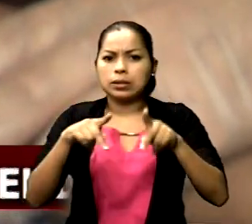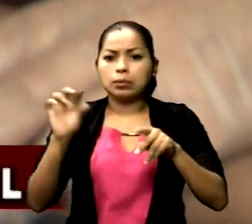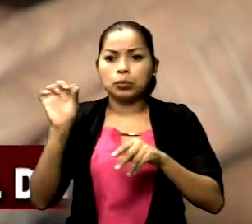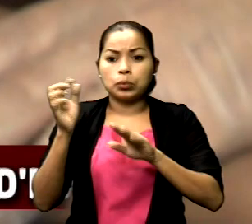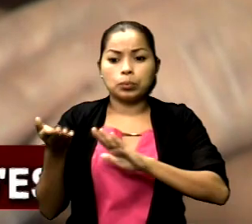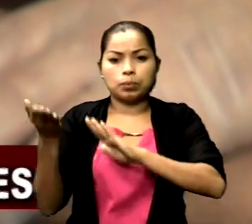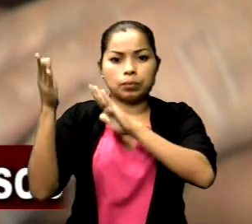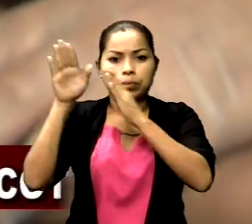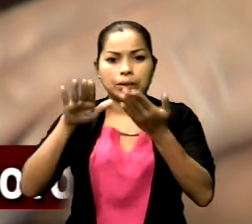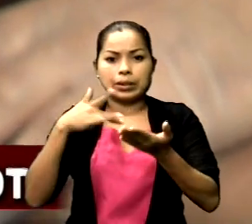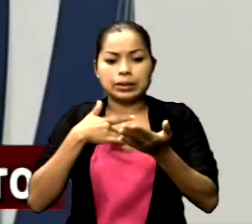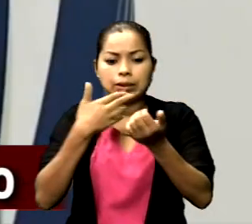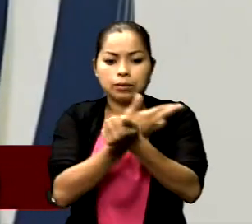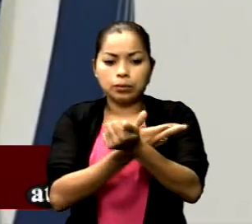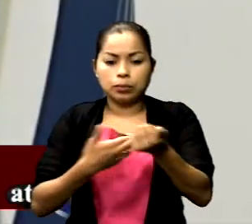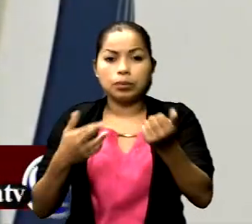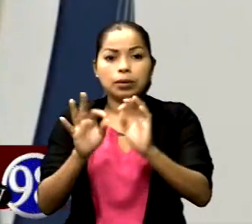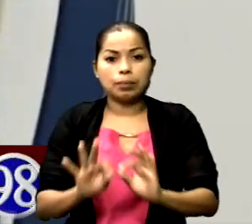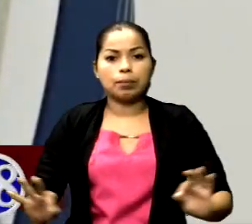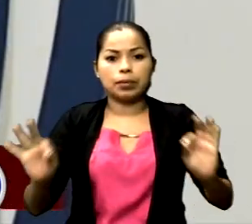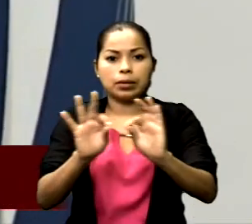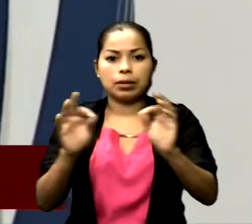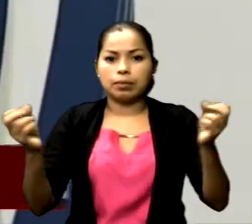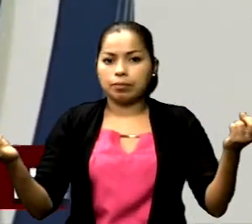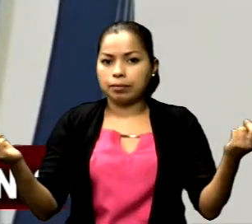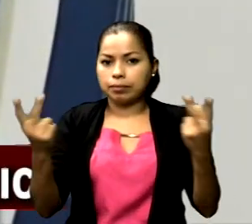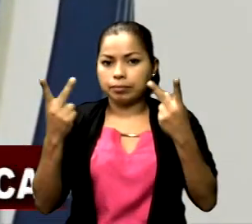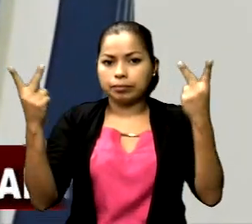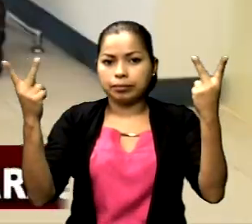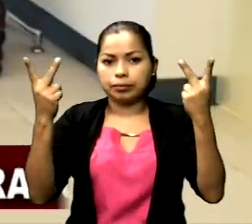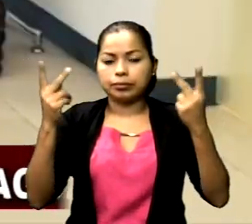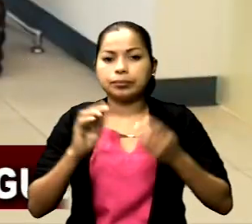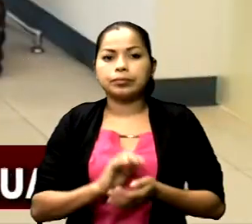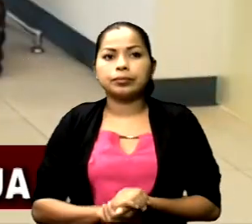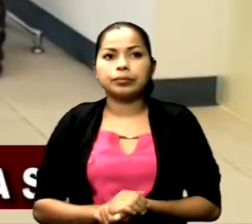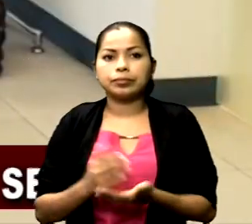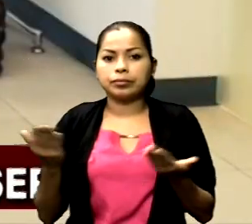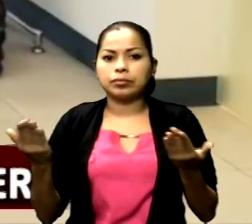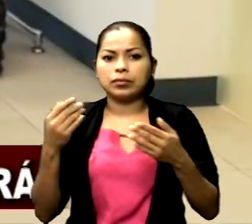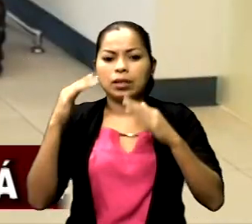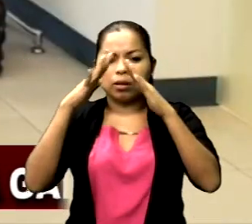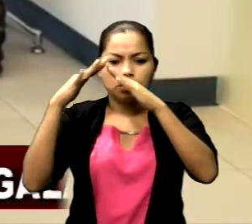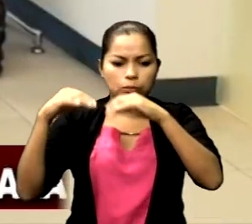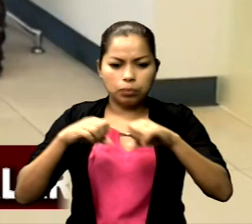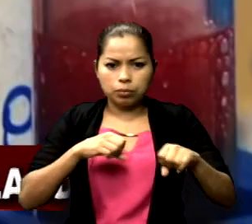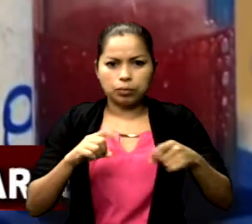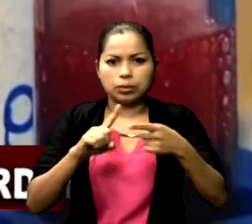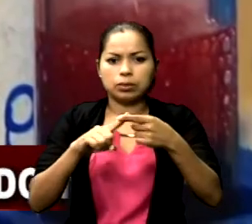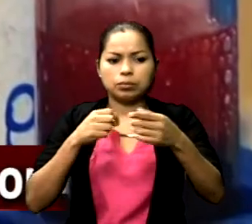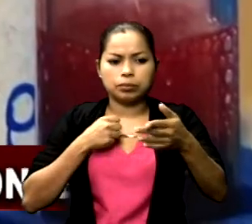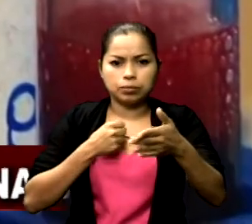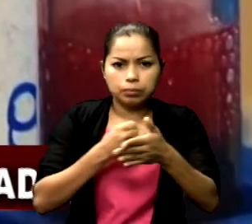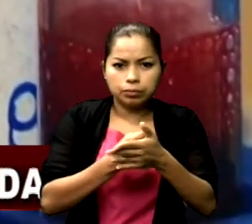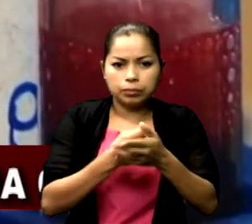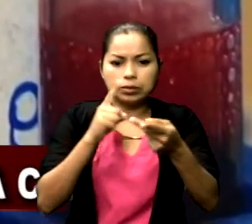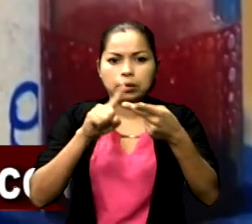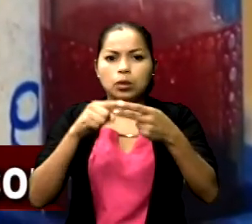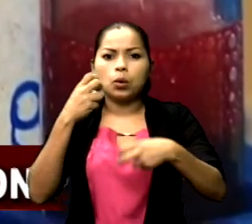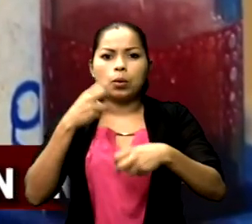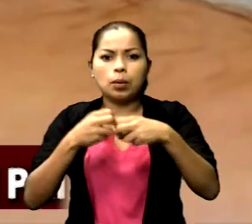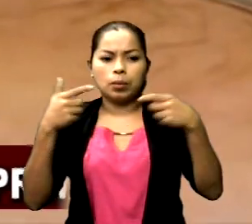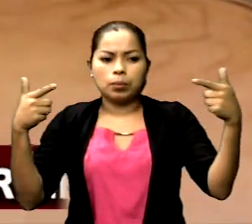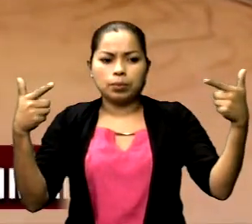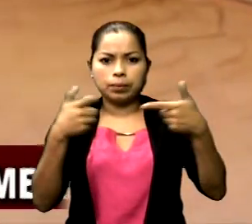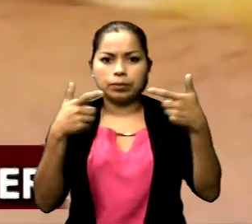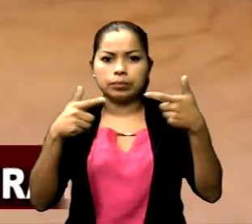su vida y su salud en situaciones de urgencia de todo tipo, como desastres naturales, accidentes, conflictos